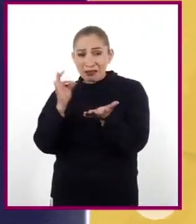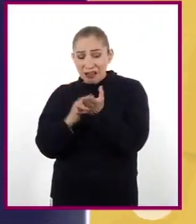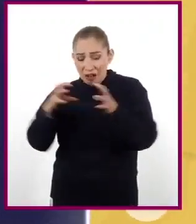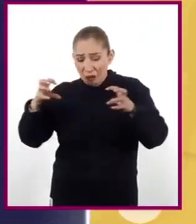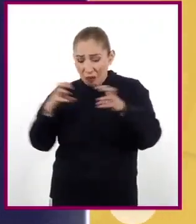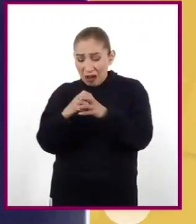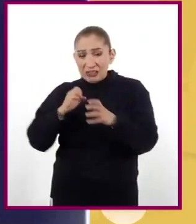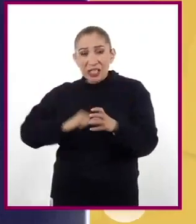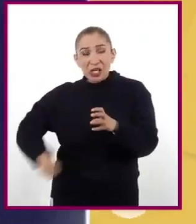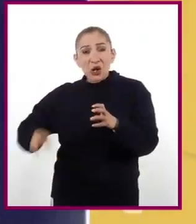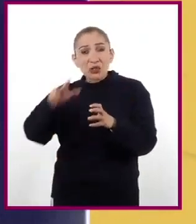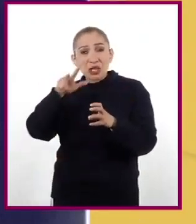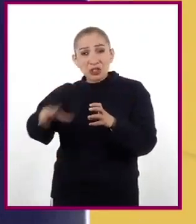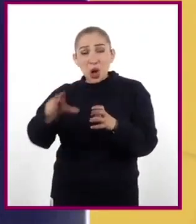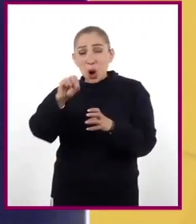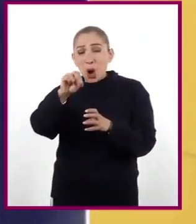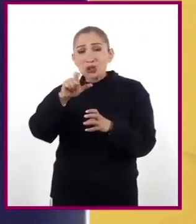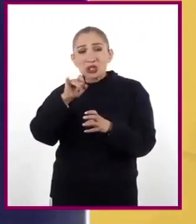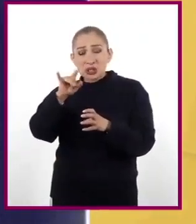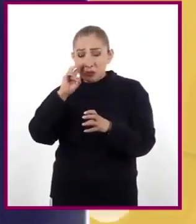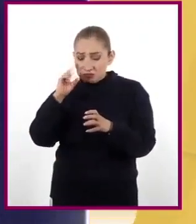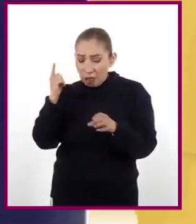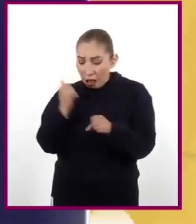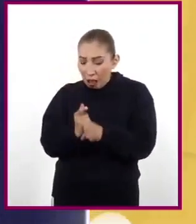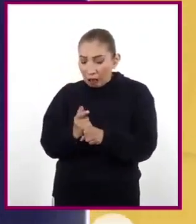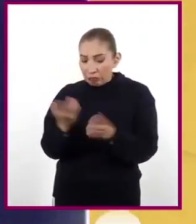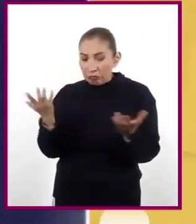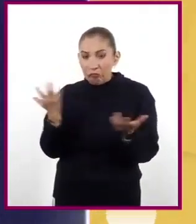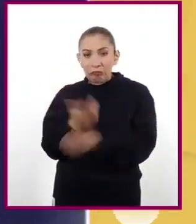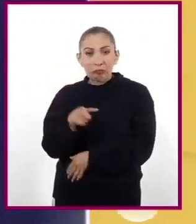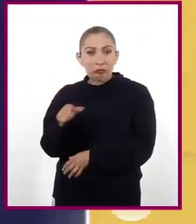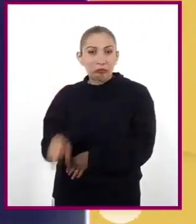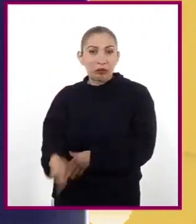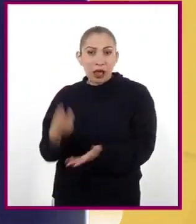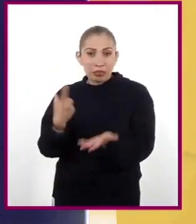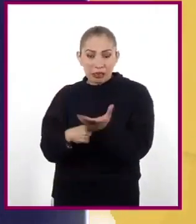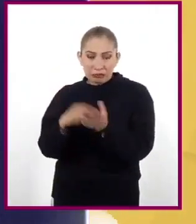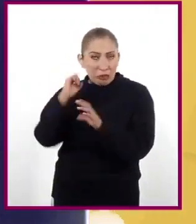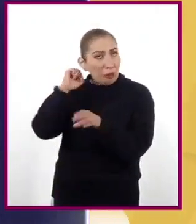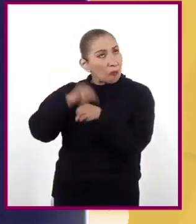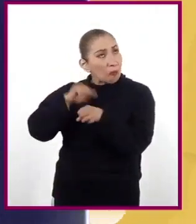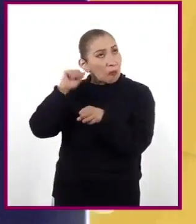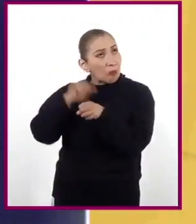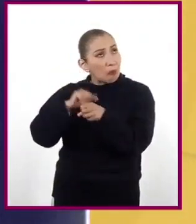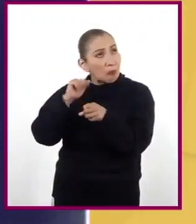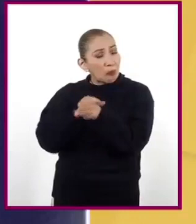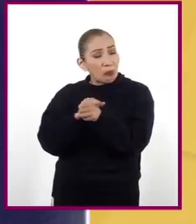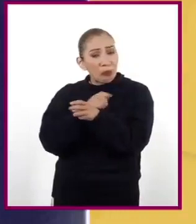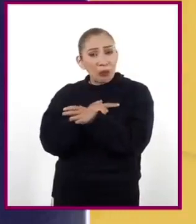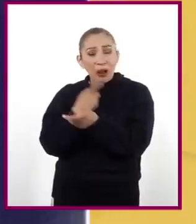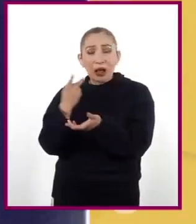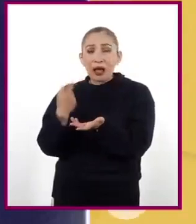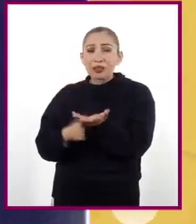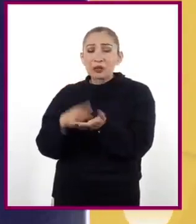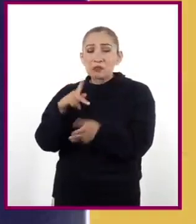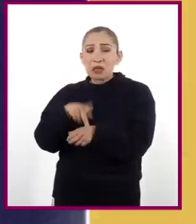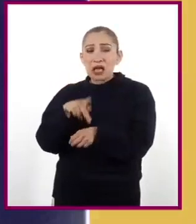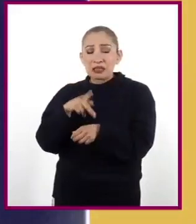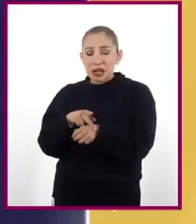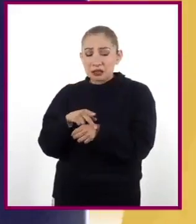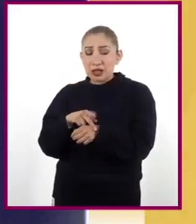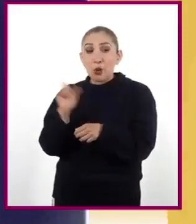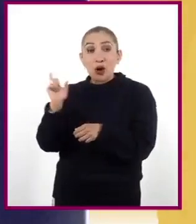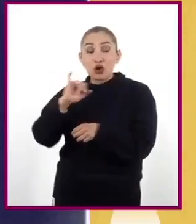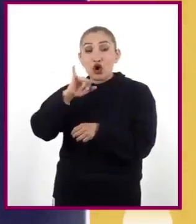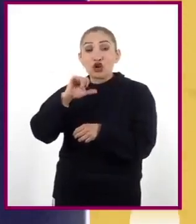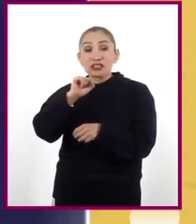soldadas por un cascote de óxido, cuyo interior tenía la resonancia hueca de un enorme calabazo lleno de piedras.